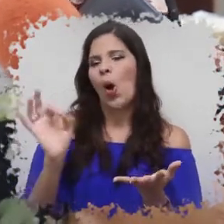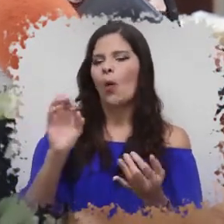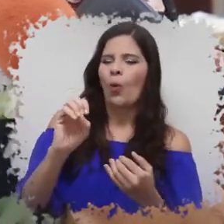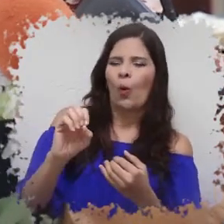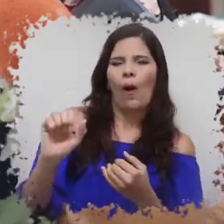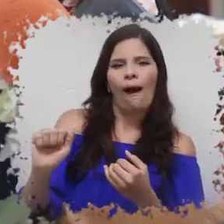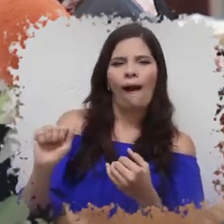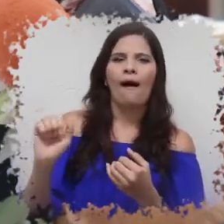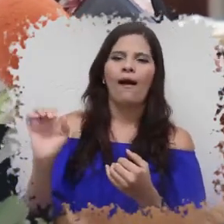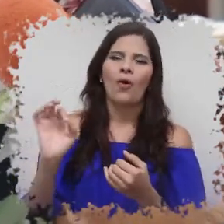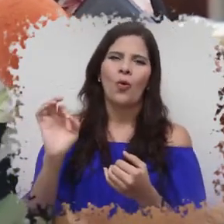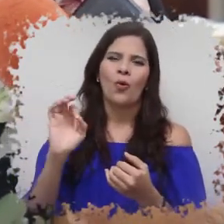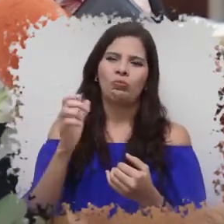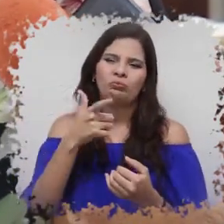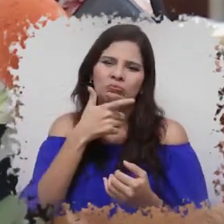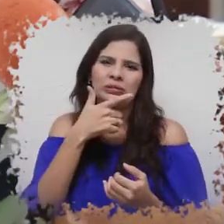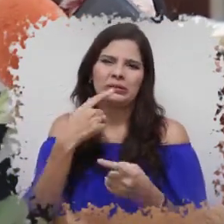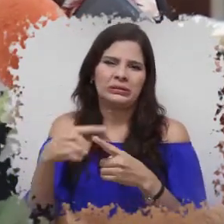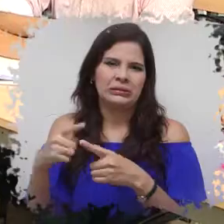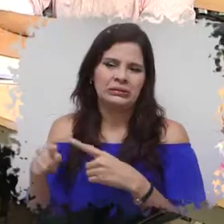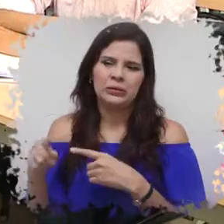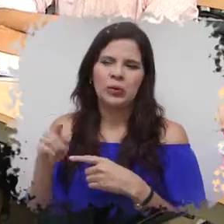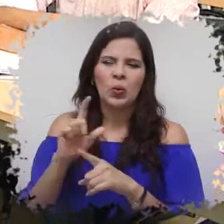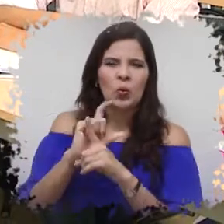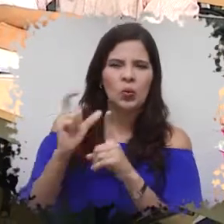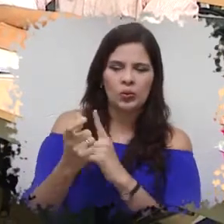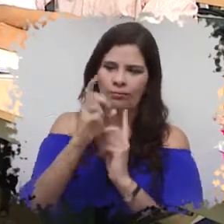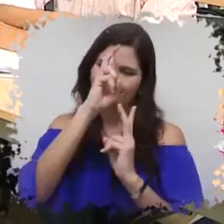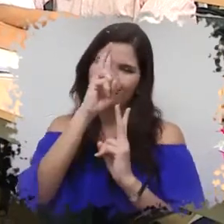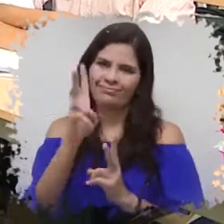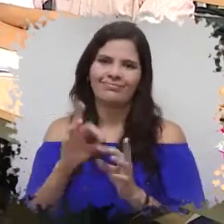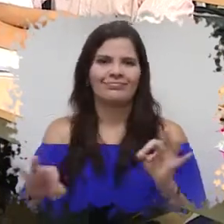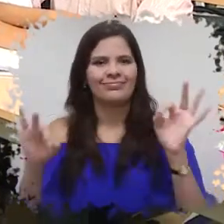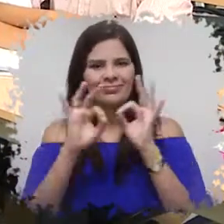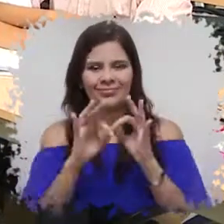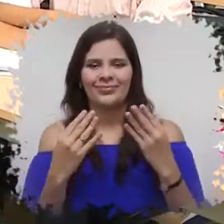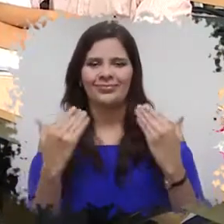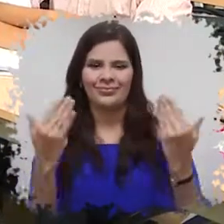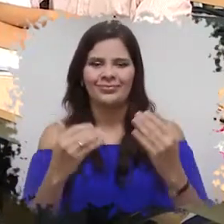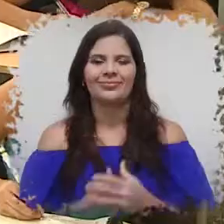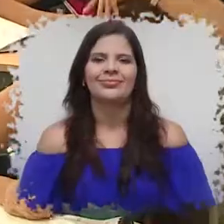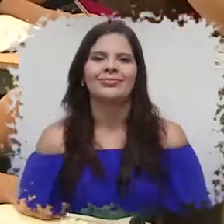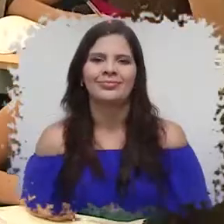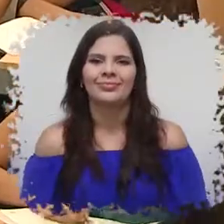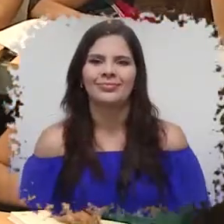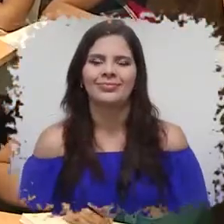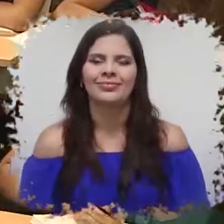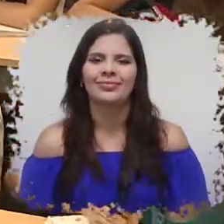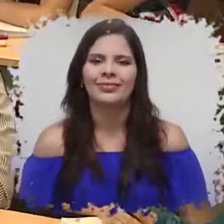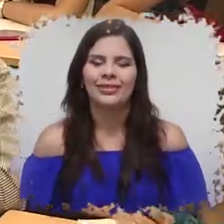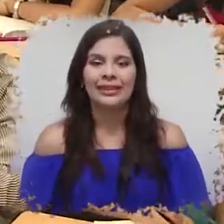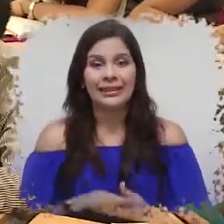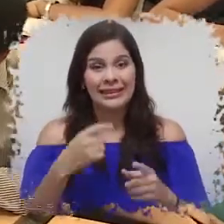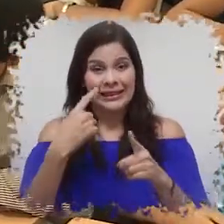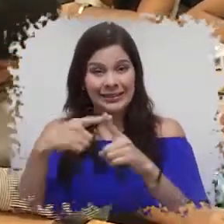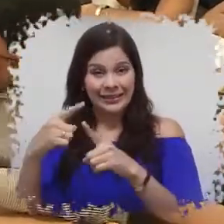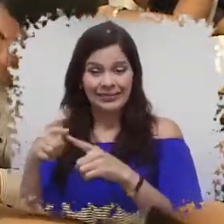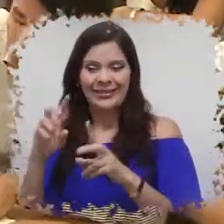género o de etnias. La conferencia sobre educación en contextos de multilingüismo